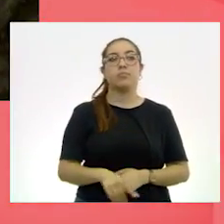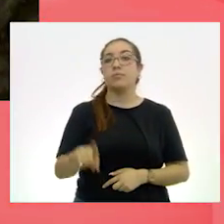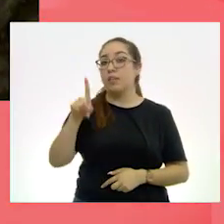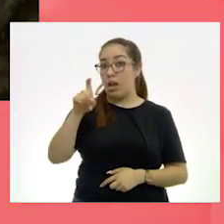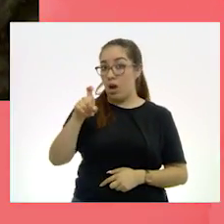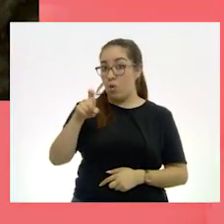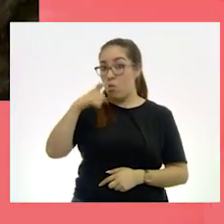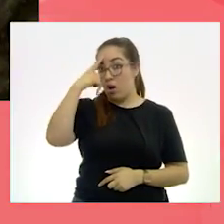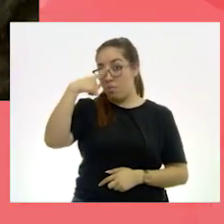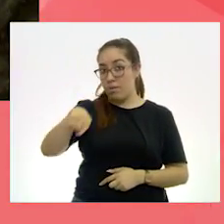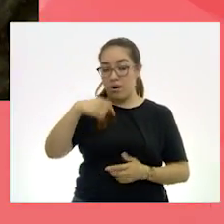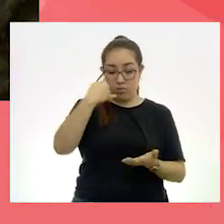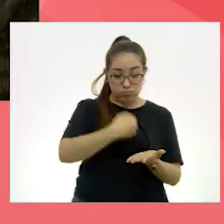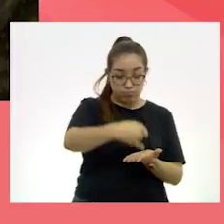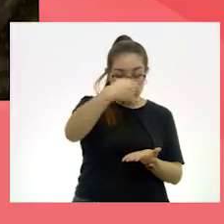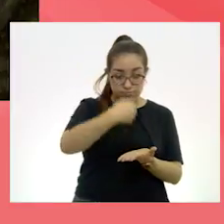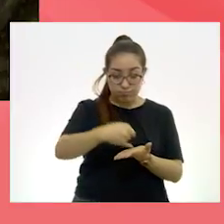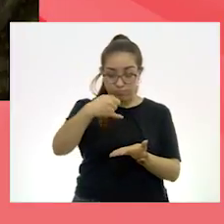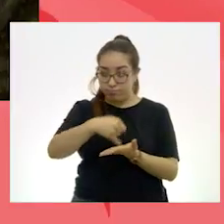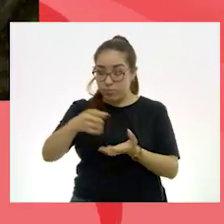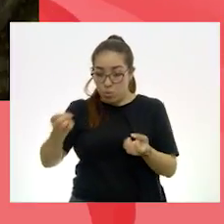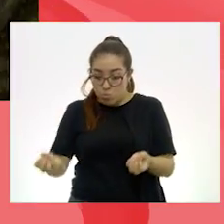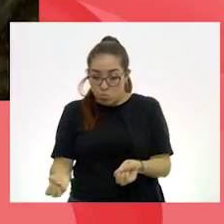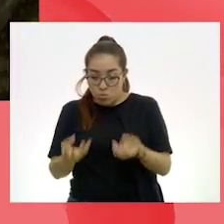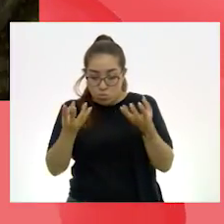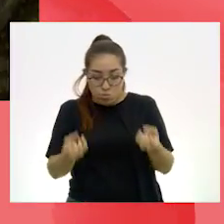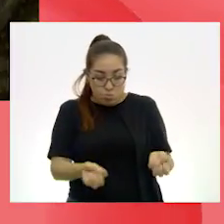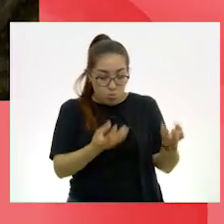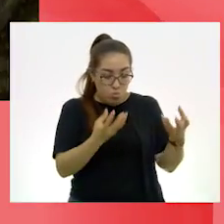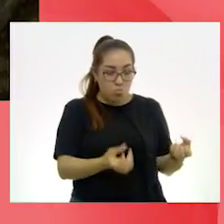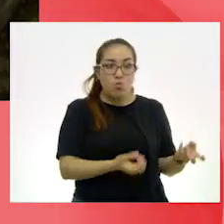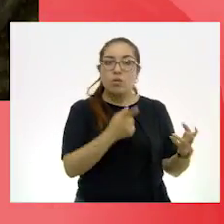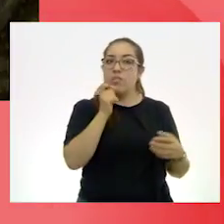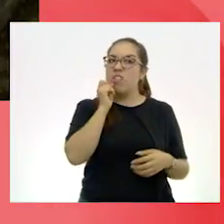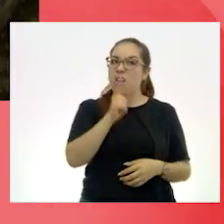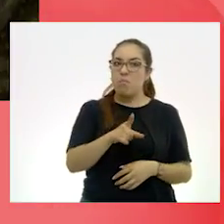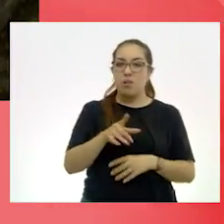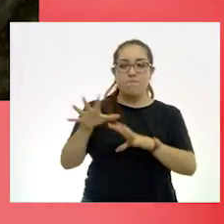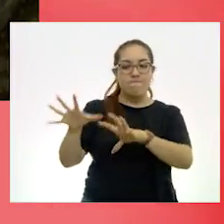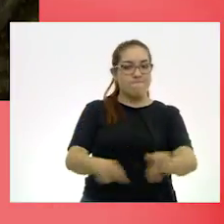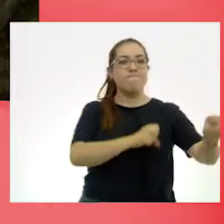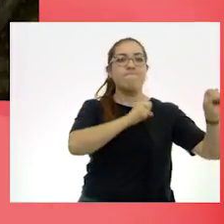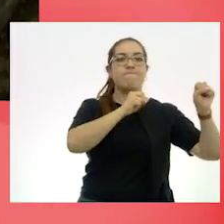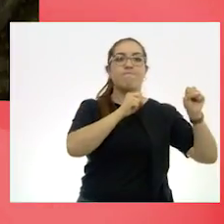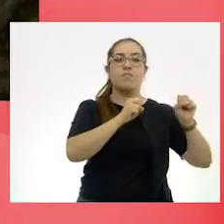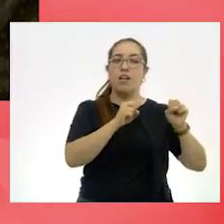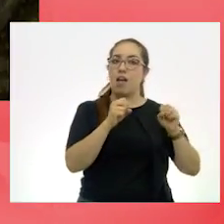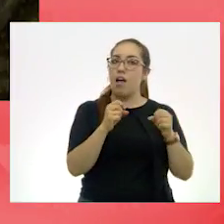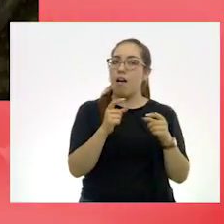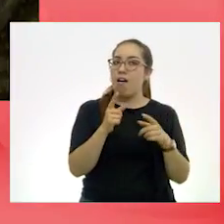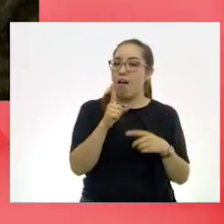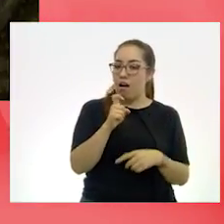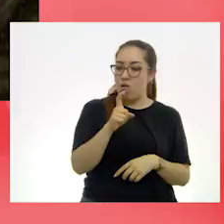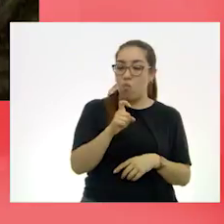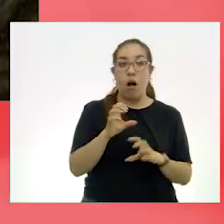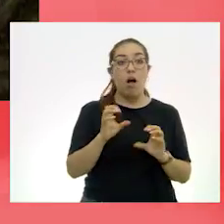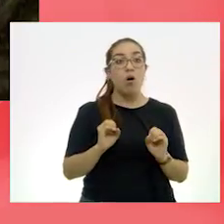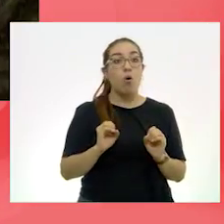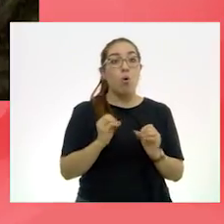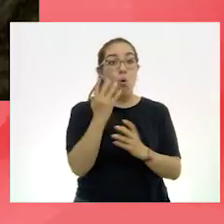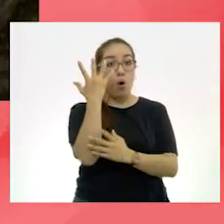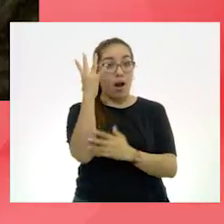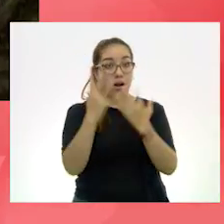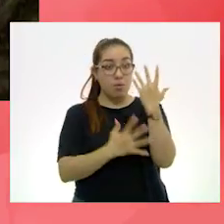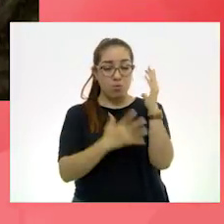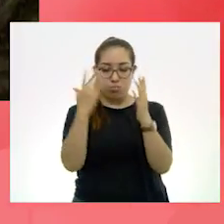para irrigar esos sembradíos y se apropiaban del agua, monopolizaban también el agua. Necesitaban la leña para dar